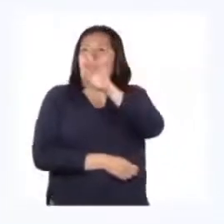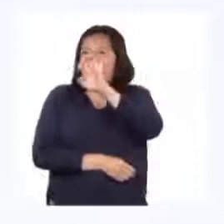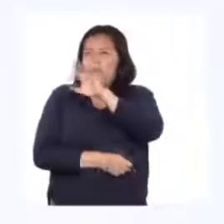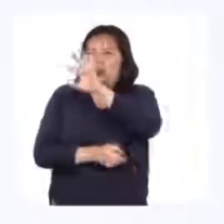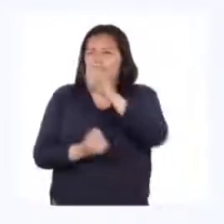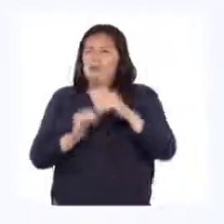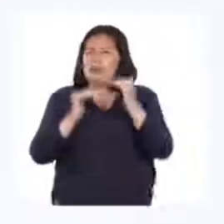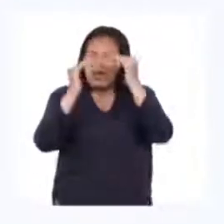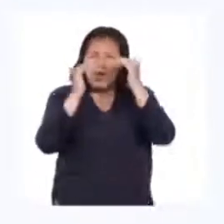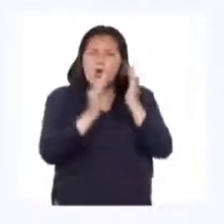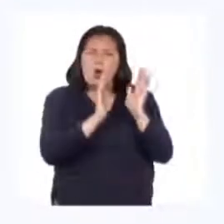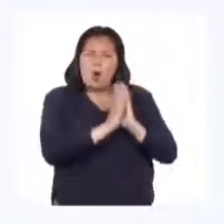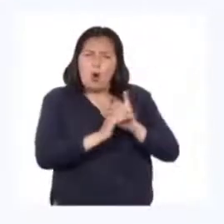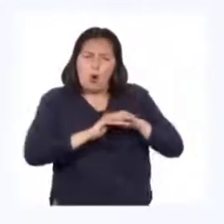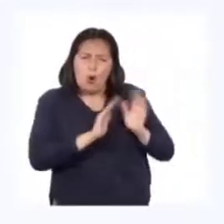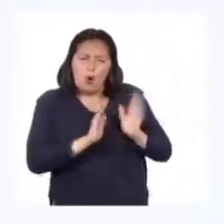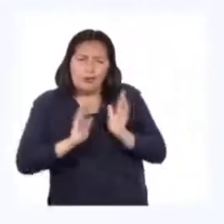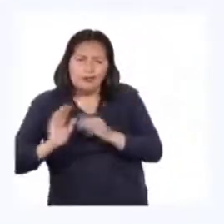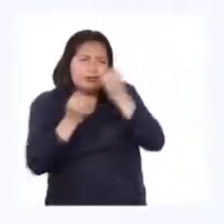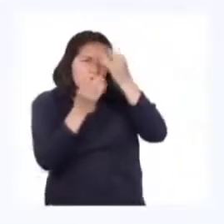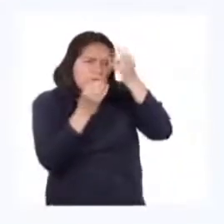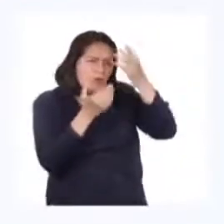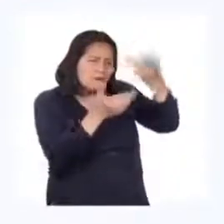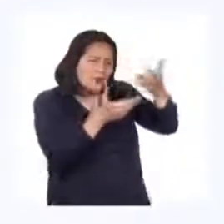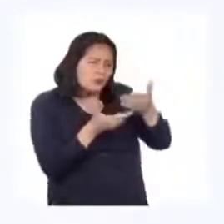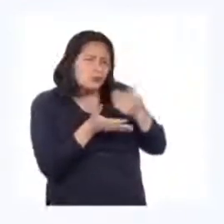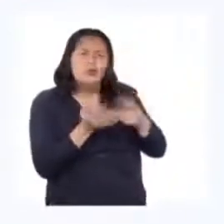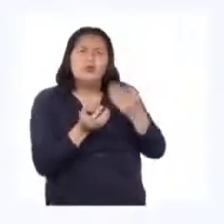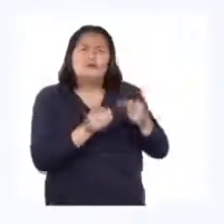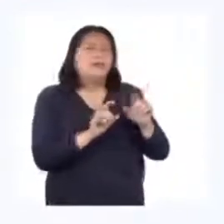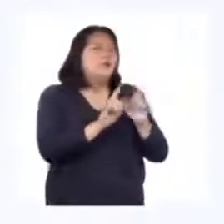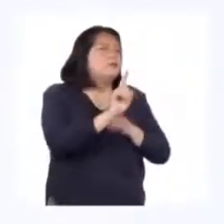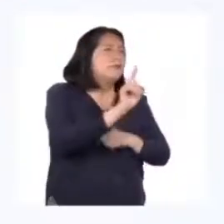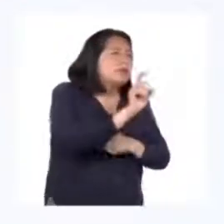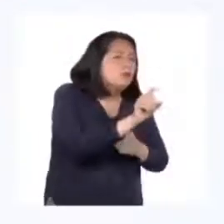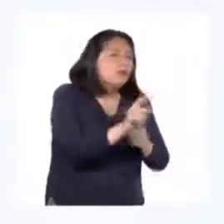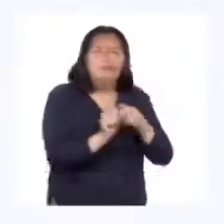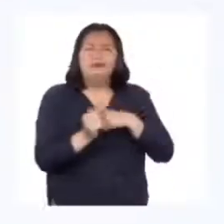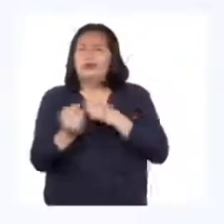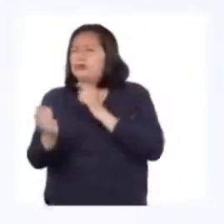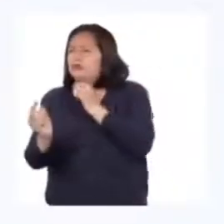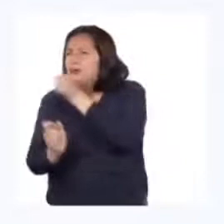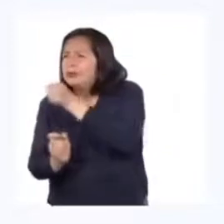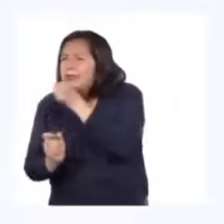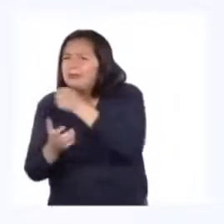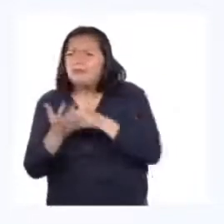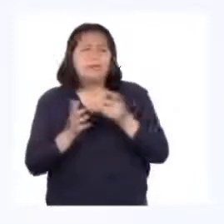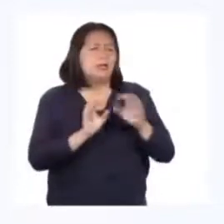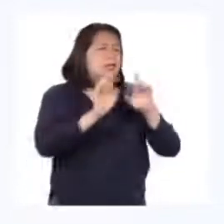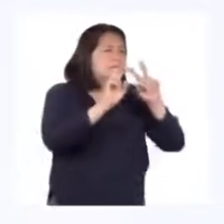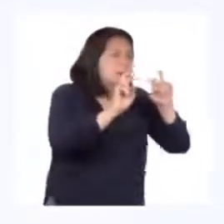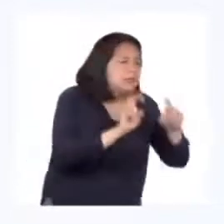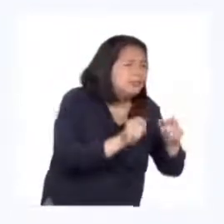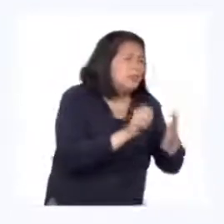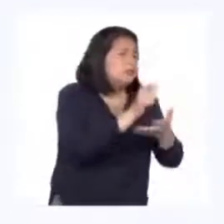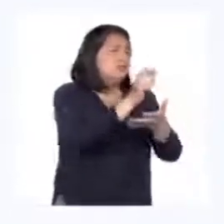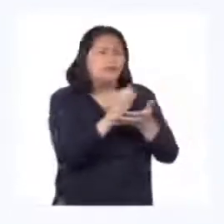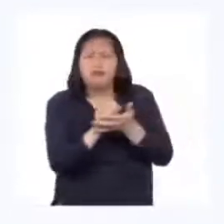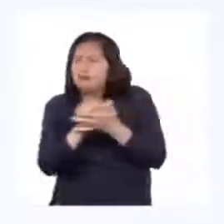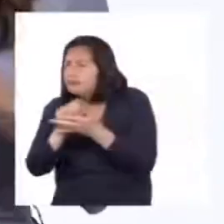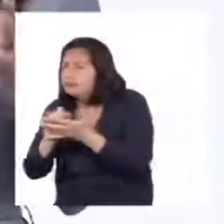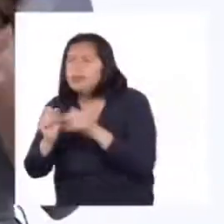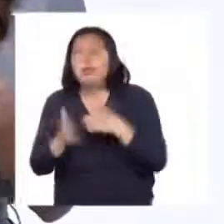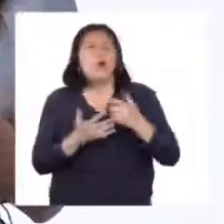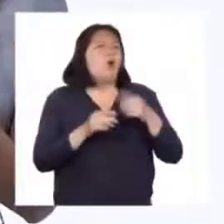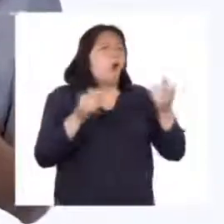a organizar datos que han sido recolectados a partir de encuestas, entrevistas, investigaciones, experimentos, entre